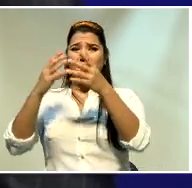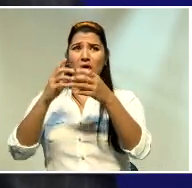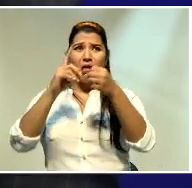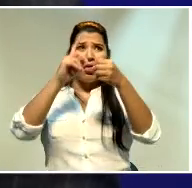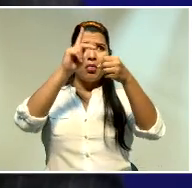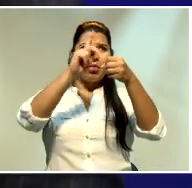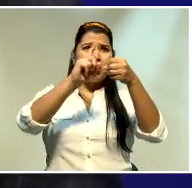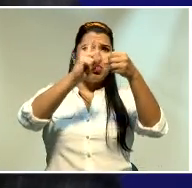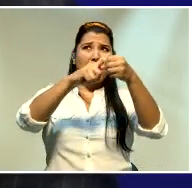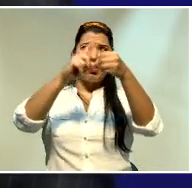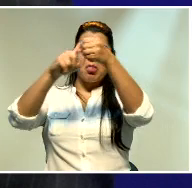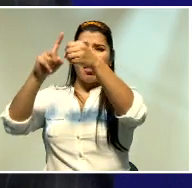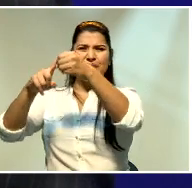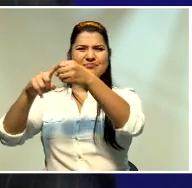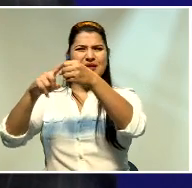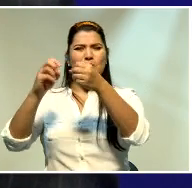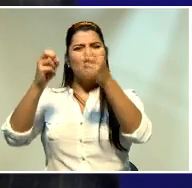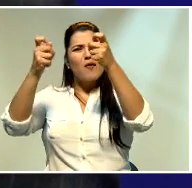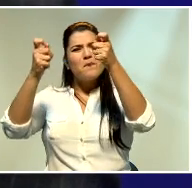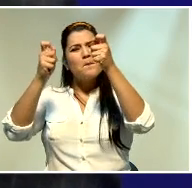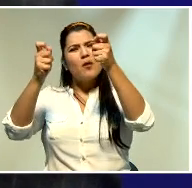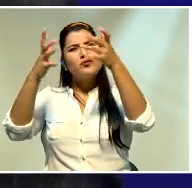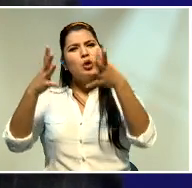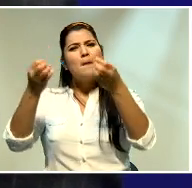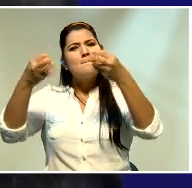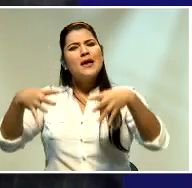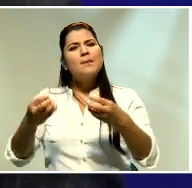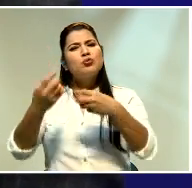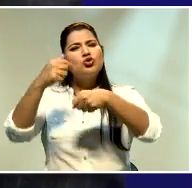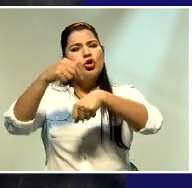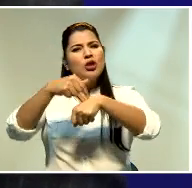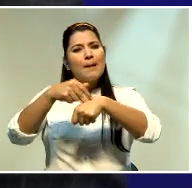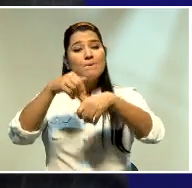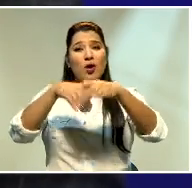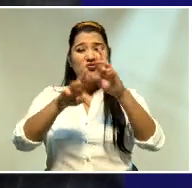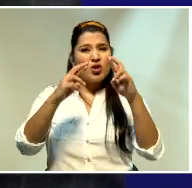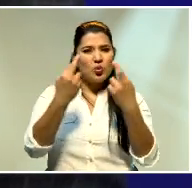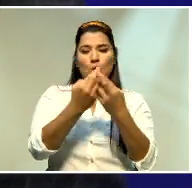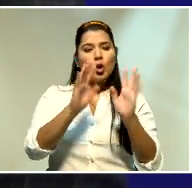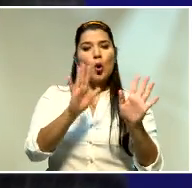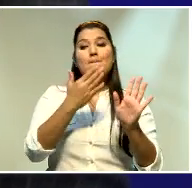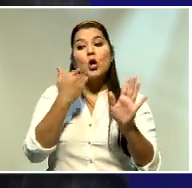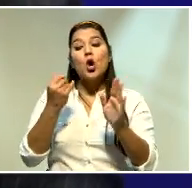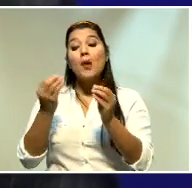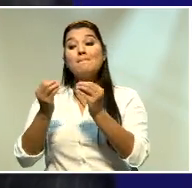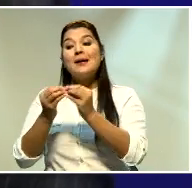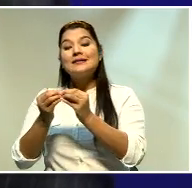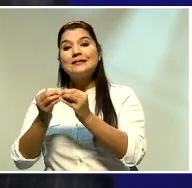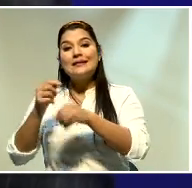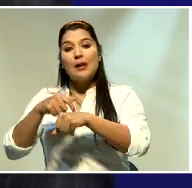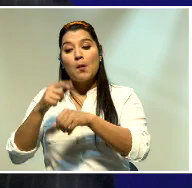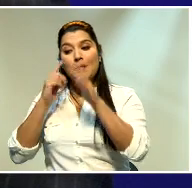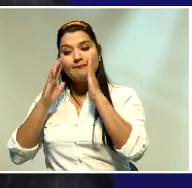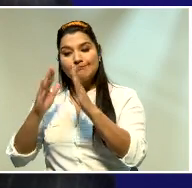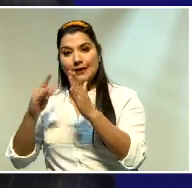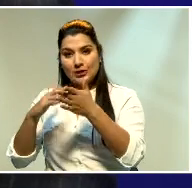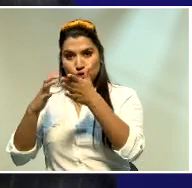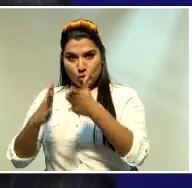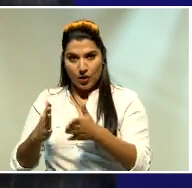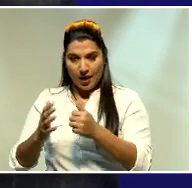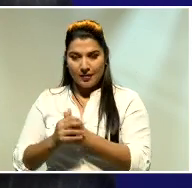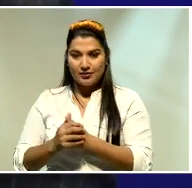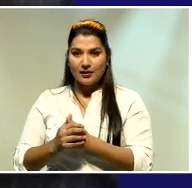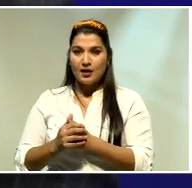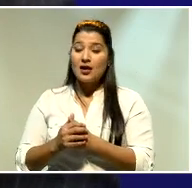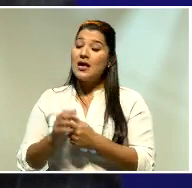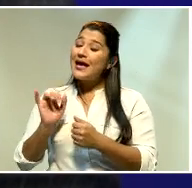aulas. Queremos preparar mejor a nuestros muchachos. El tema educativo es uno de los que fallamos también en los años de atrás